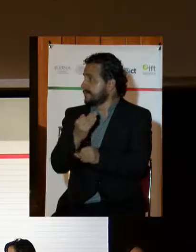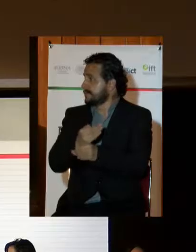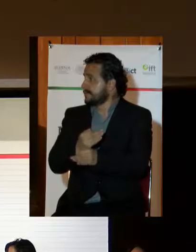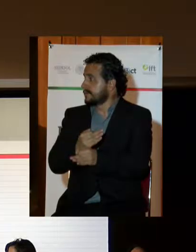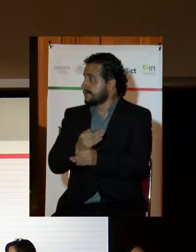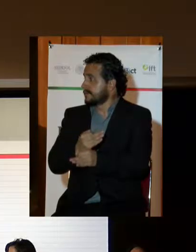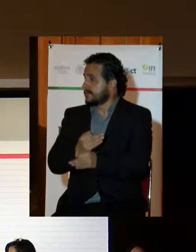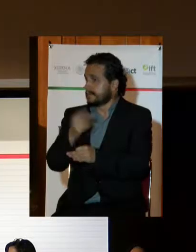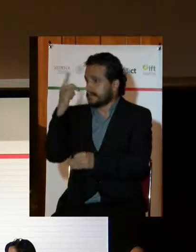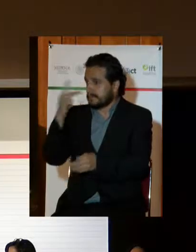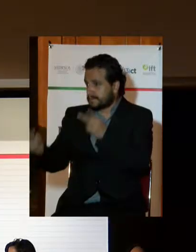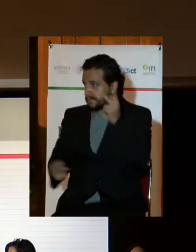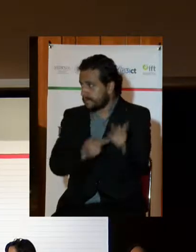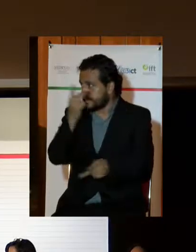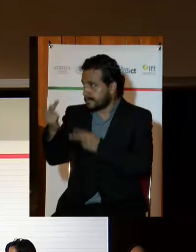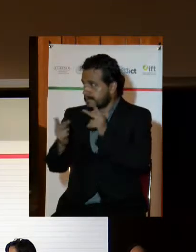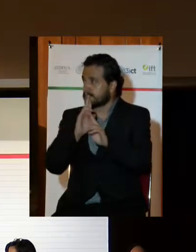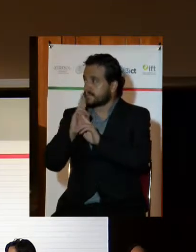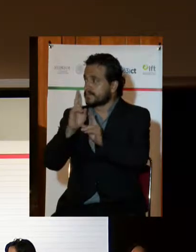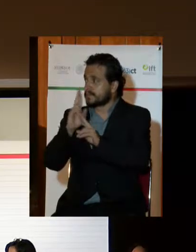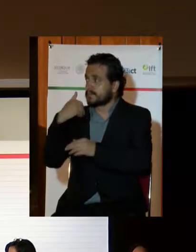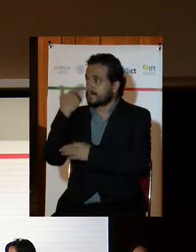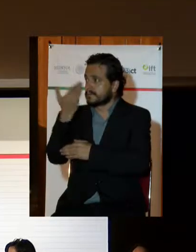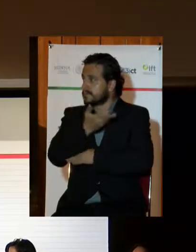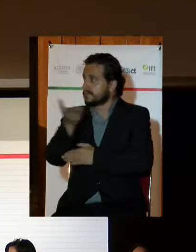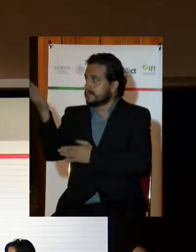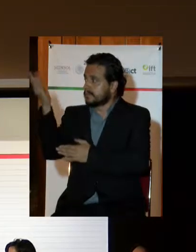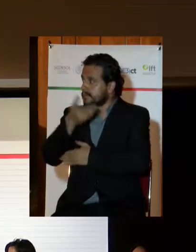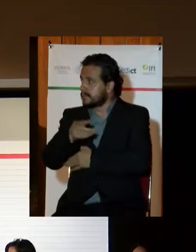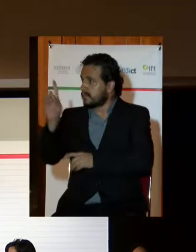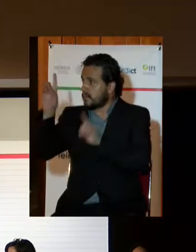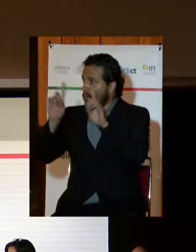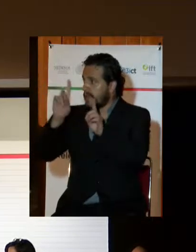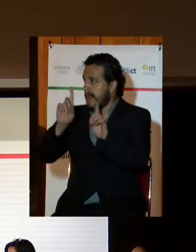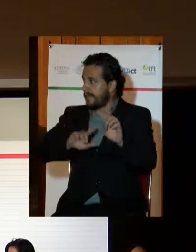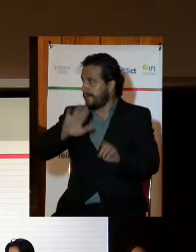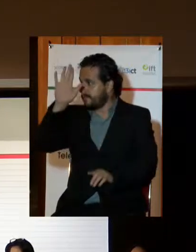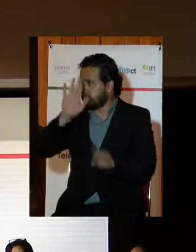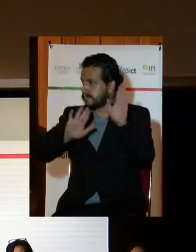hacer en su conjunto, ¿no? Muchas gracias. Gracias, Mónica.